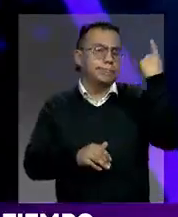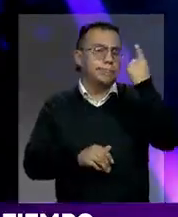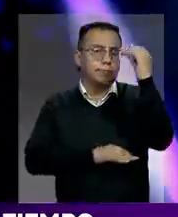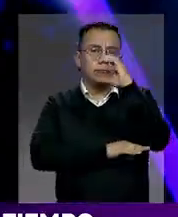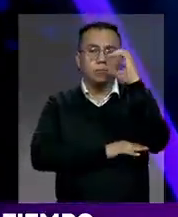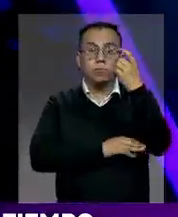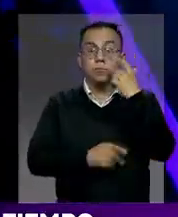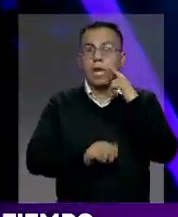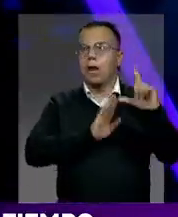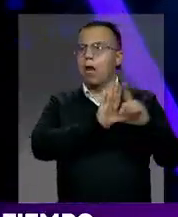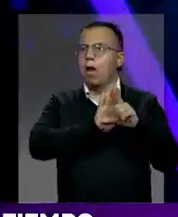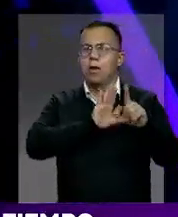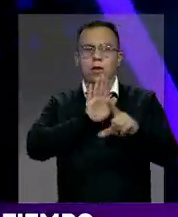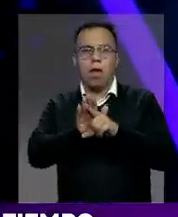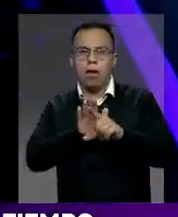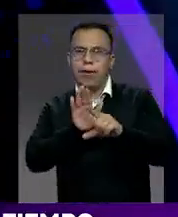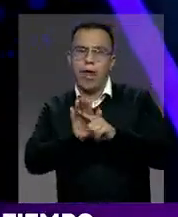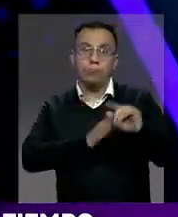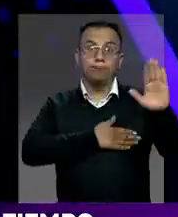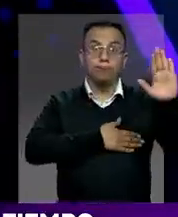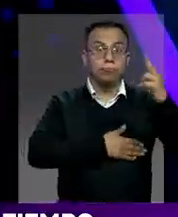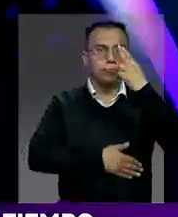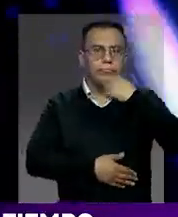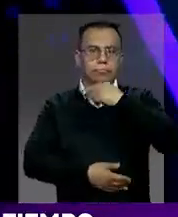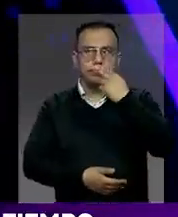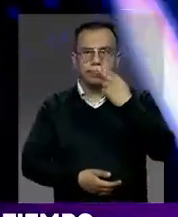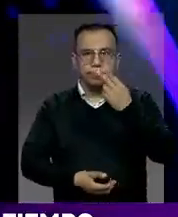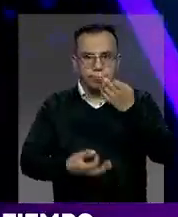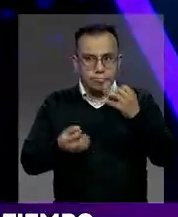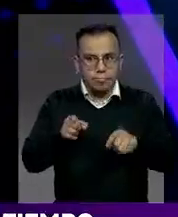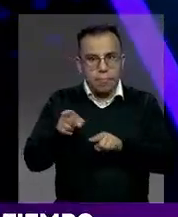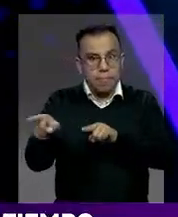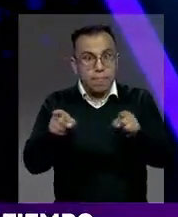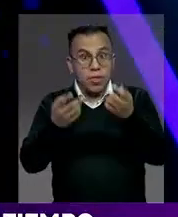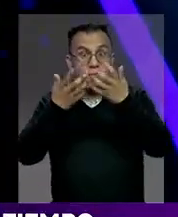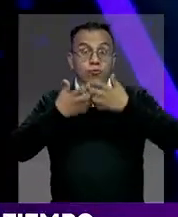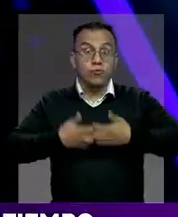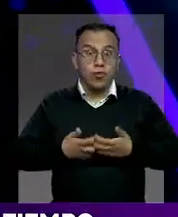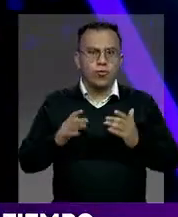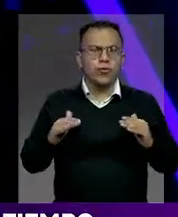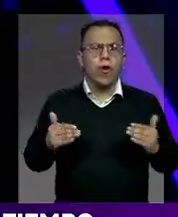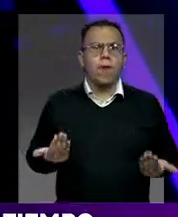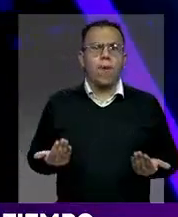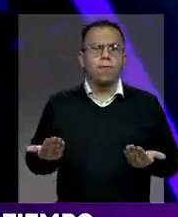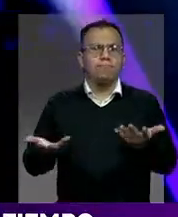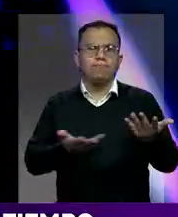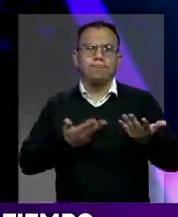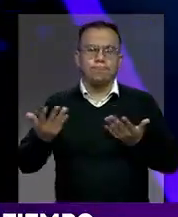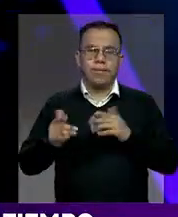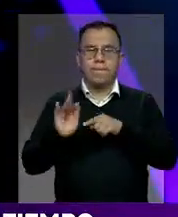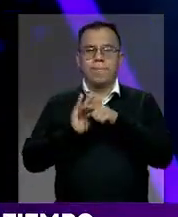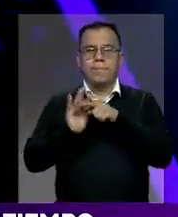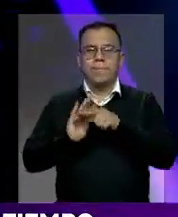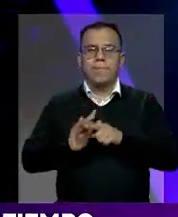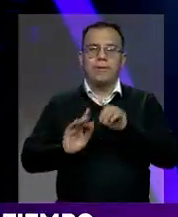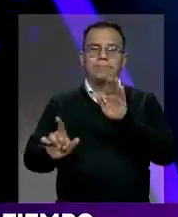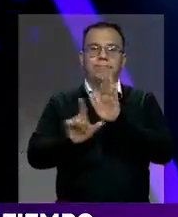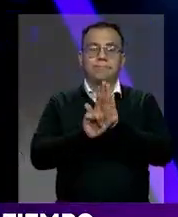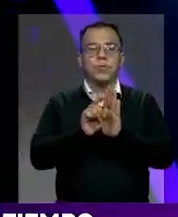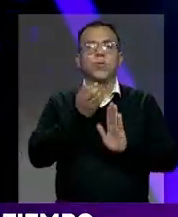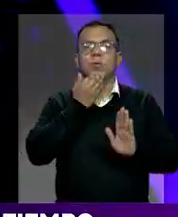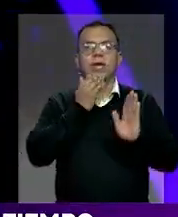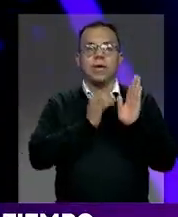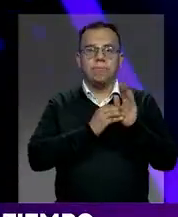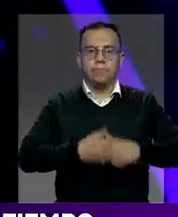pues estamos llenos de leyes de promesas pero vaya a ver cómo funciona y cómo podría hacerse una implementación de esa ley doy un ejemplo